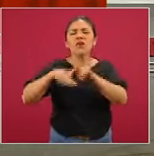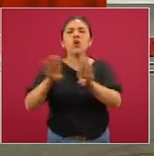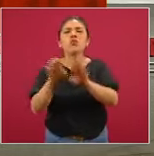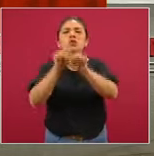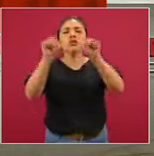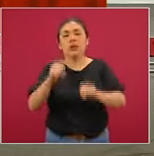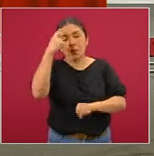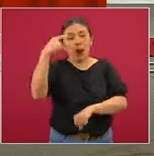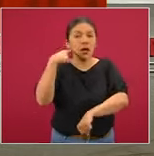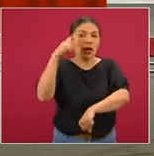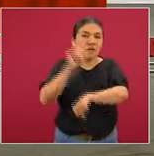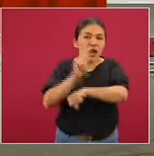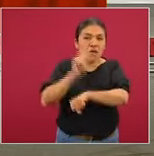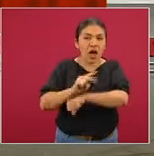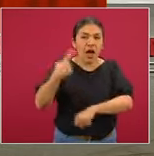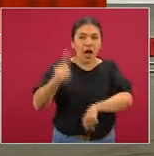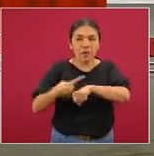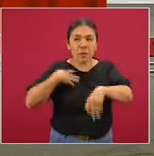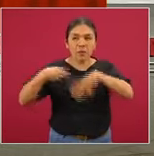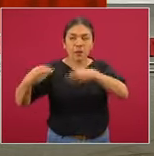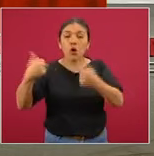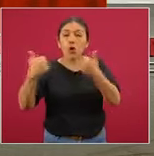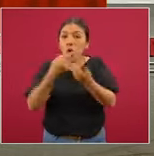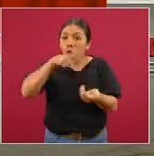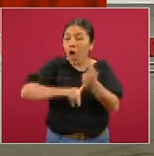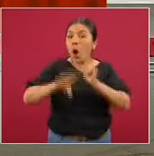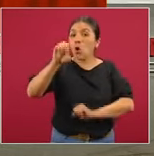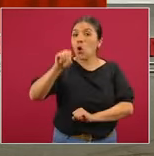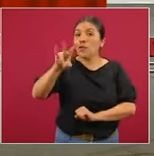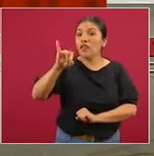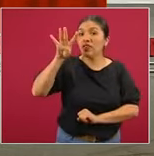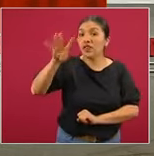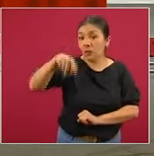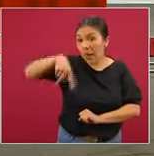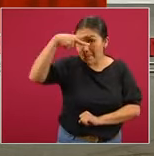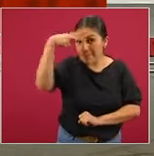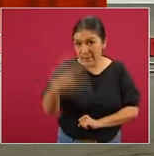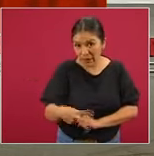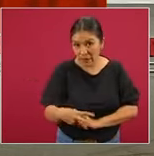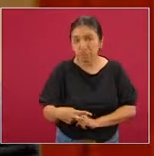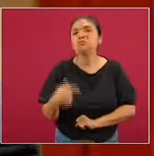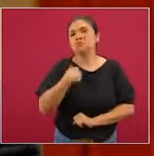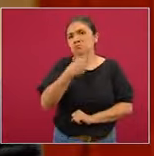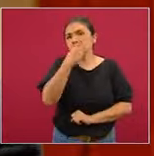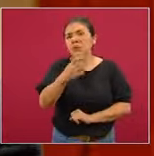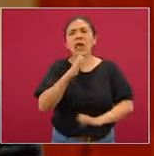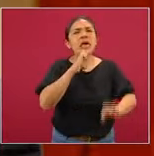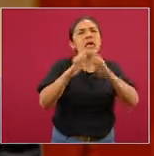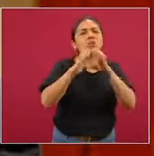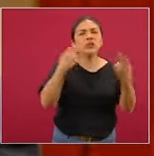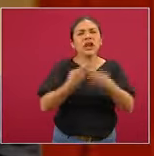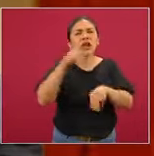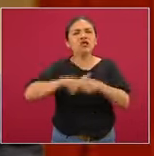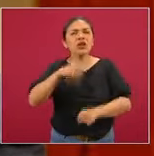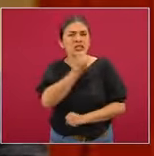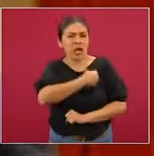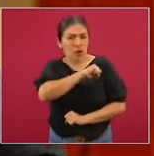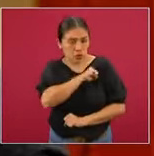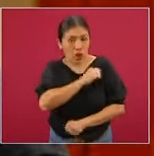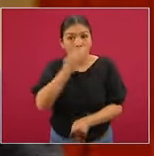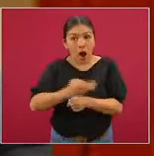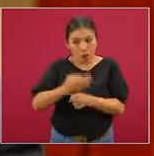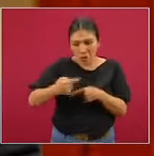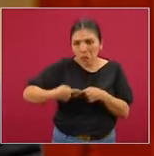sistema de vigilancia epidemiológica de COVID-19 en México. Hemos hablado de las encuestas nacionales de salud, en este momento está en